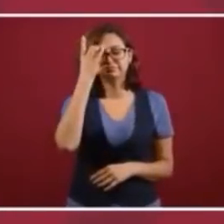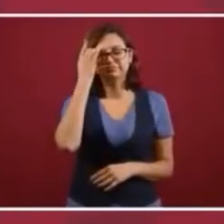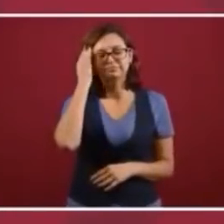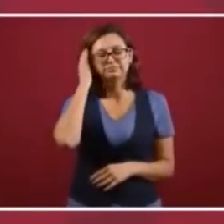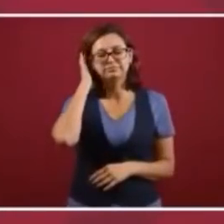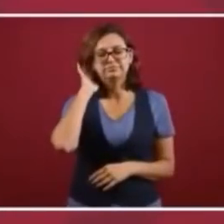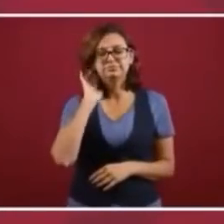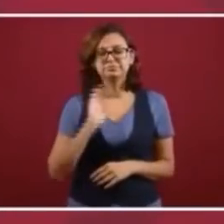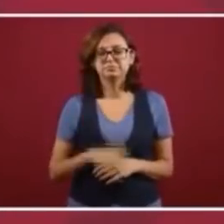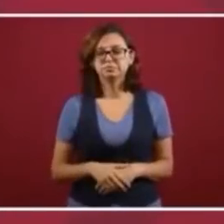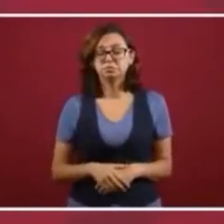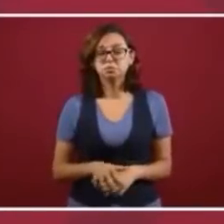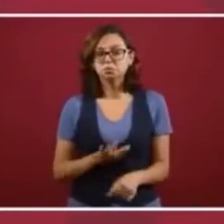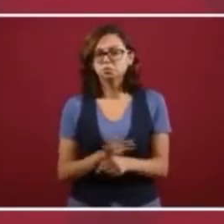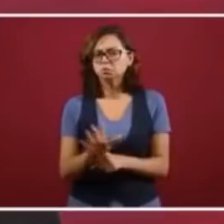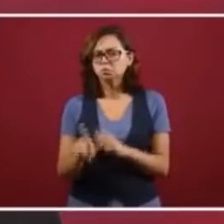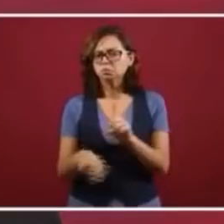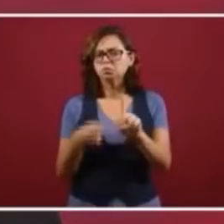¿Para qué sirve?